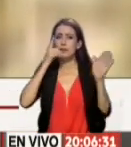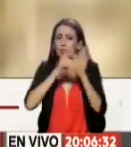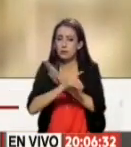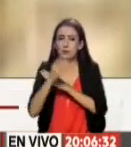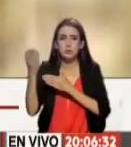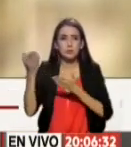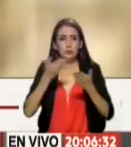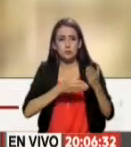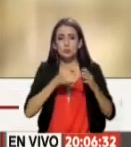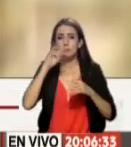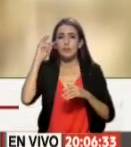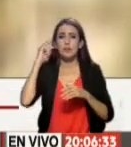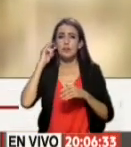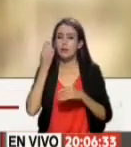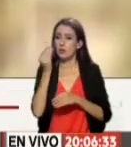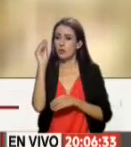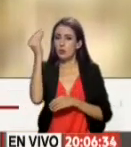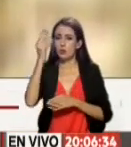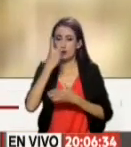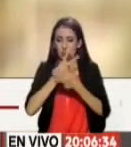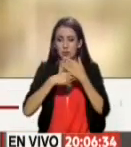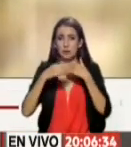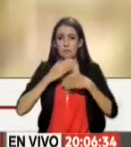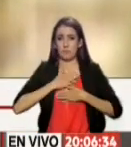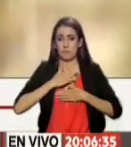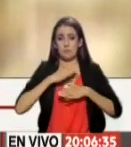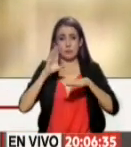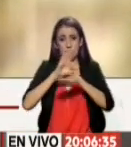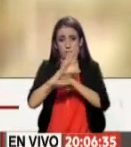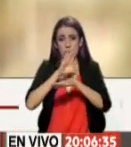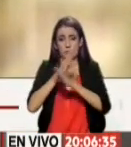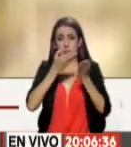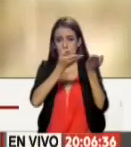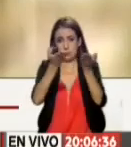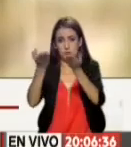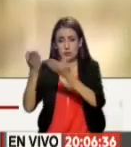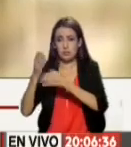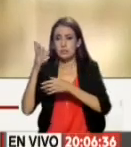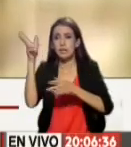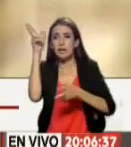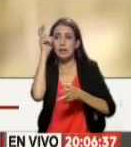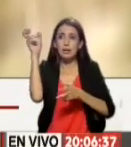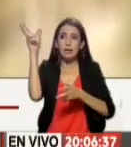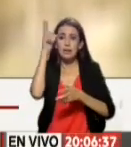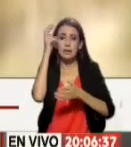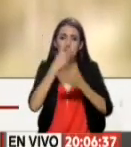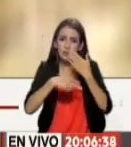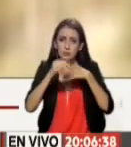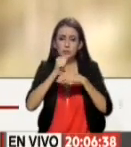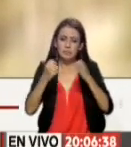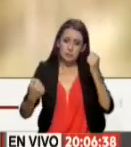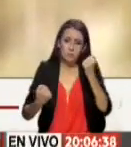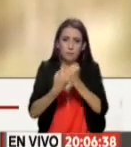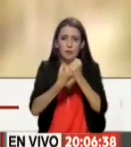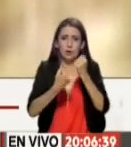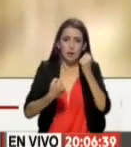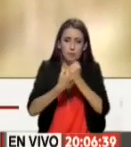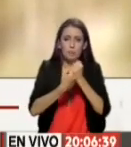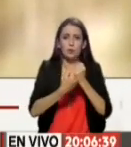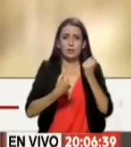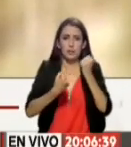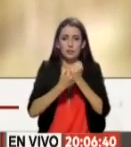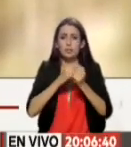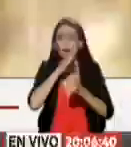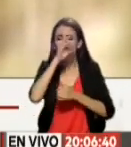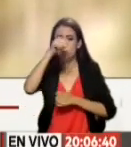son agredidas, y especialmente mi consejo en especial, créanle a sus hijas y apóyenle a sus hijas, no a los agresores